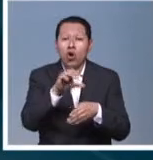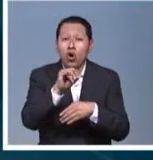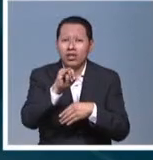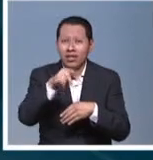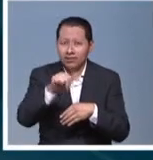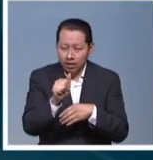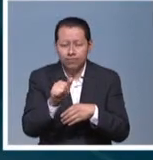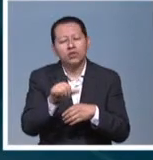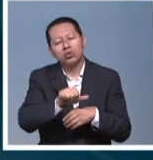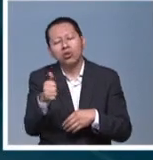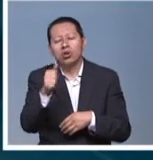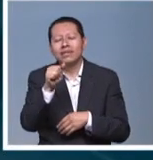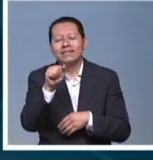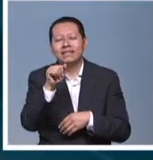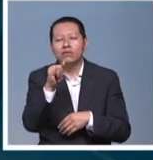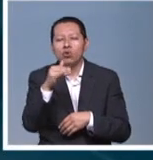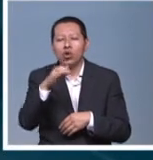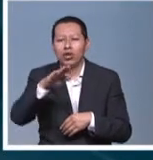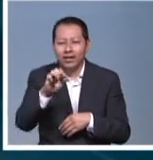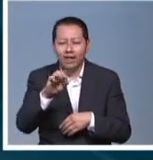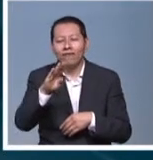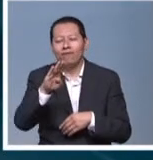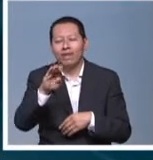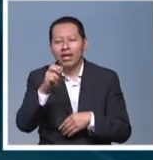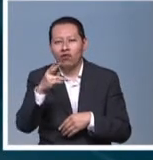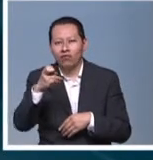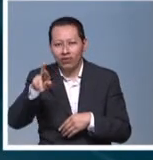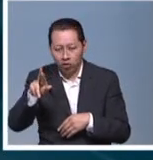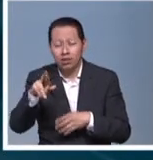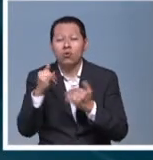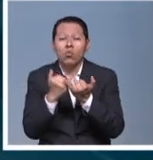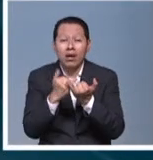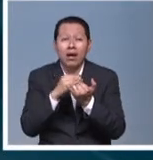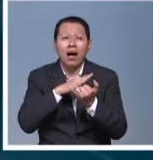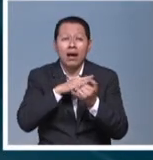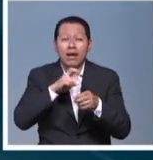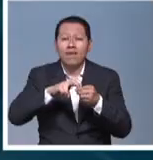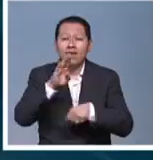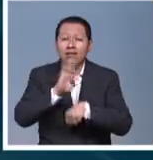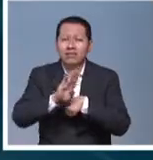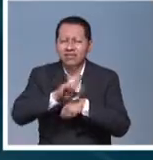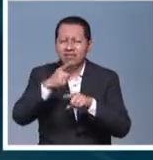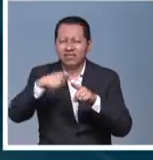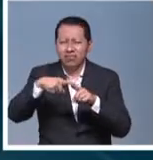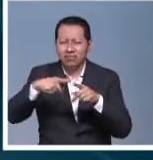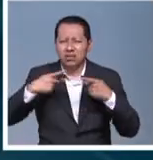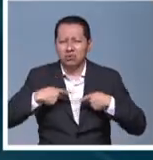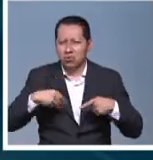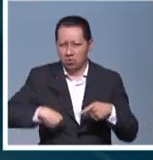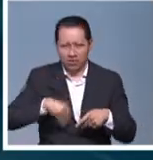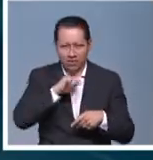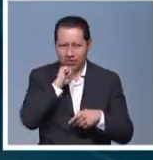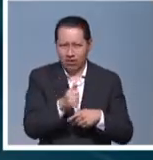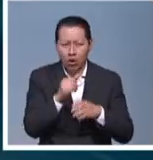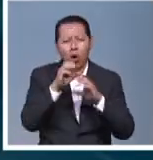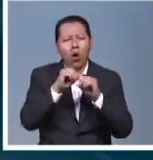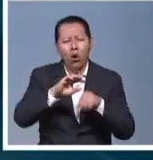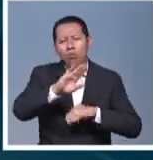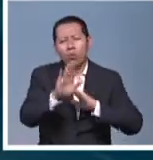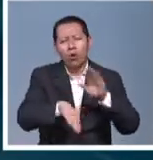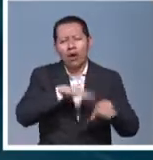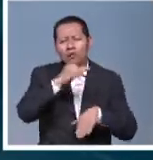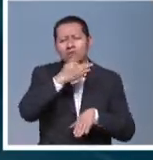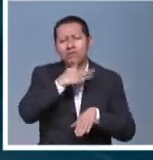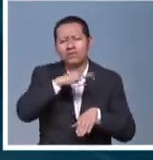de Beauvoir con Sartre, las catacumbas de París de los tenebrosos osarios de inocentes o nuestros muertos